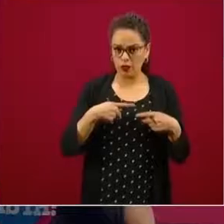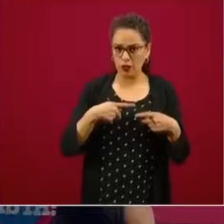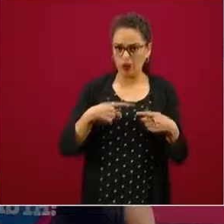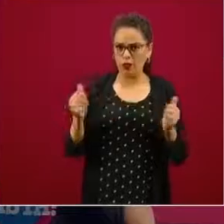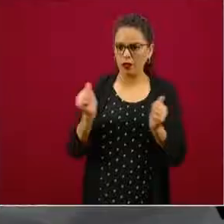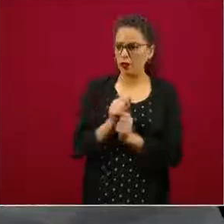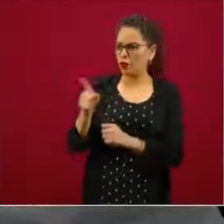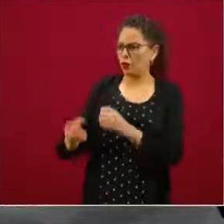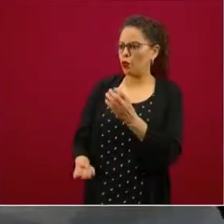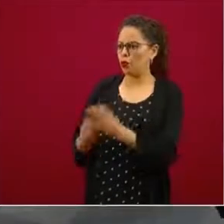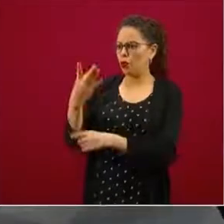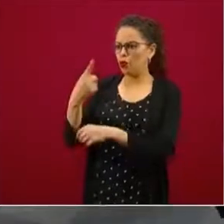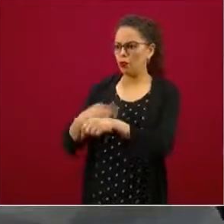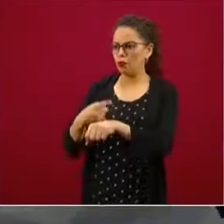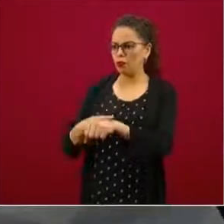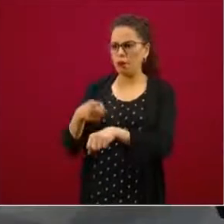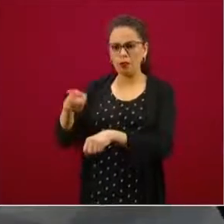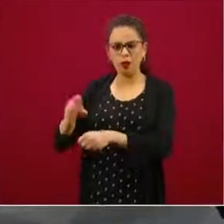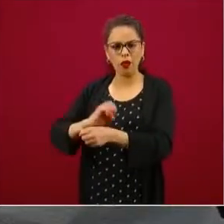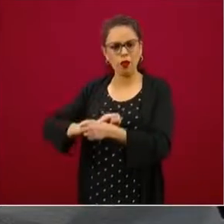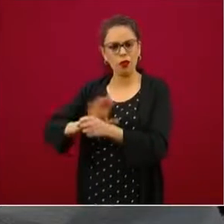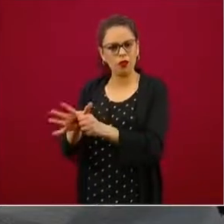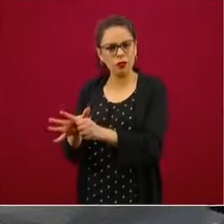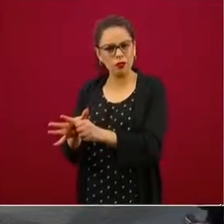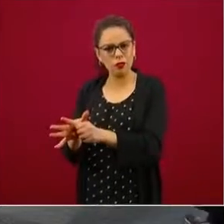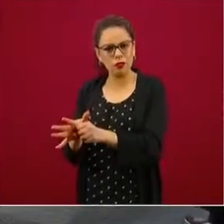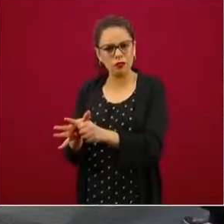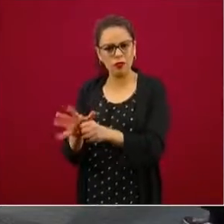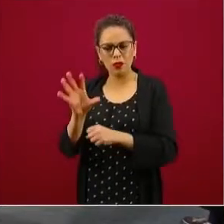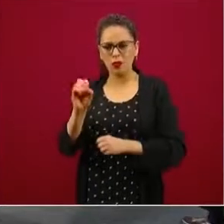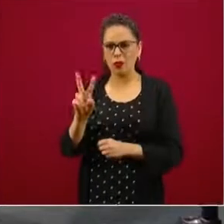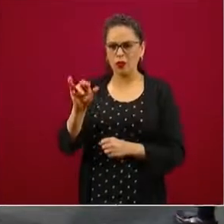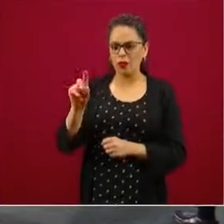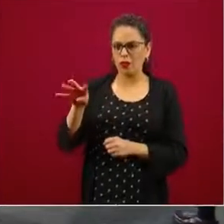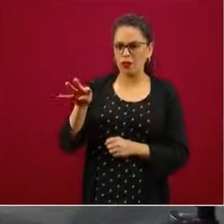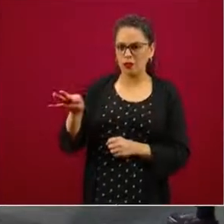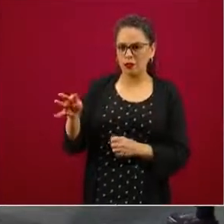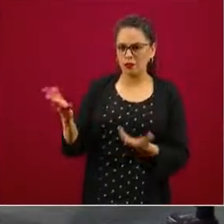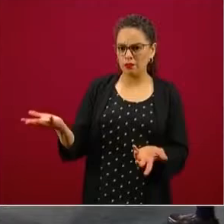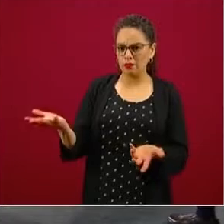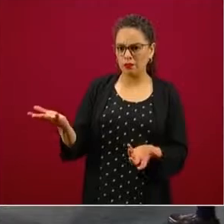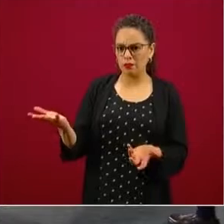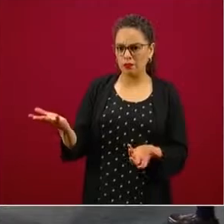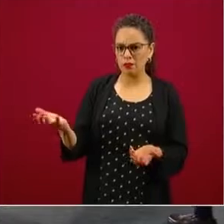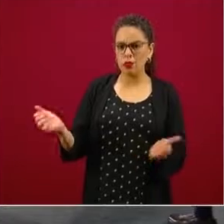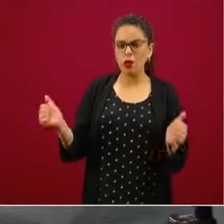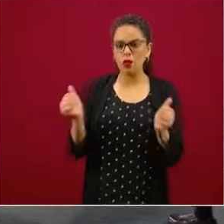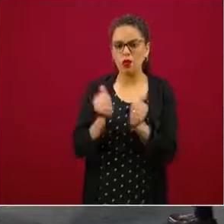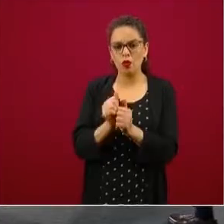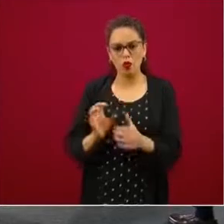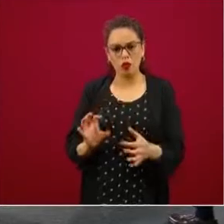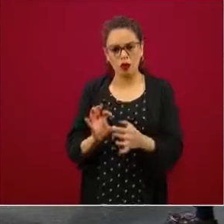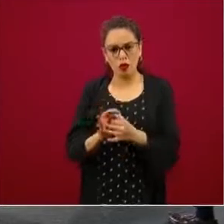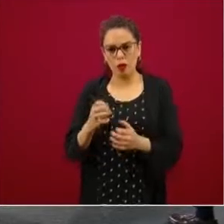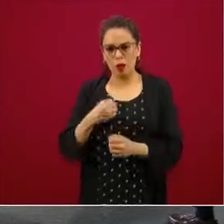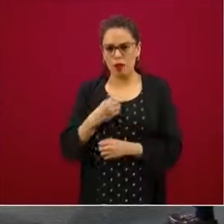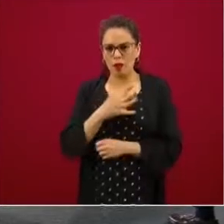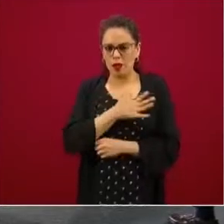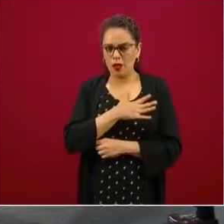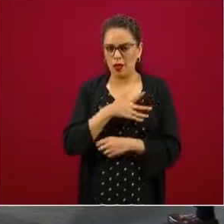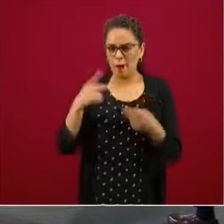es el coronavirus, la COVID-19, frente al bienestar general de las personas que empiezan a